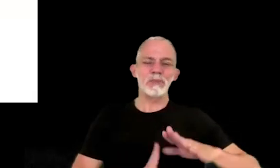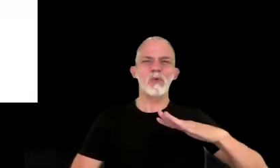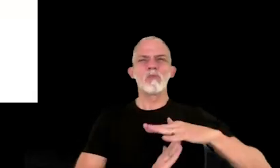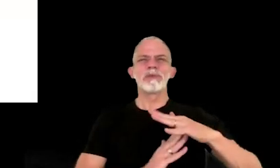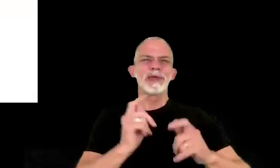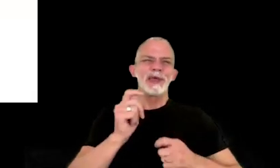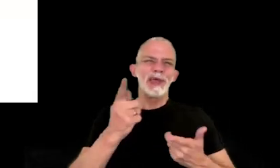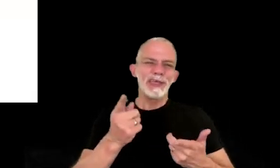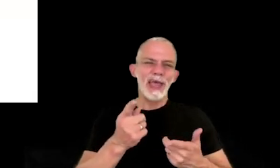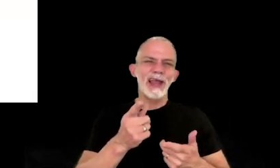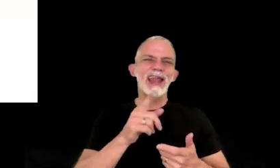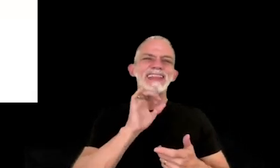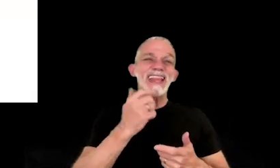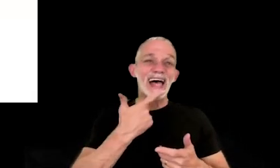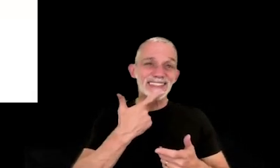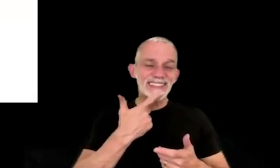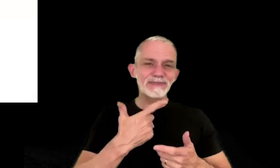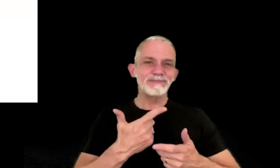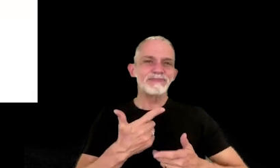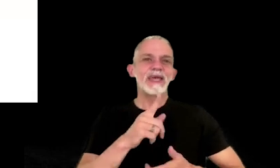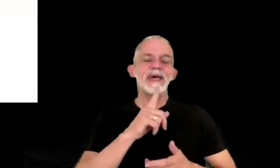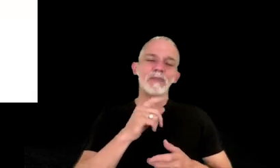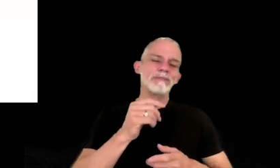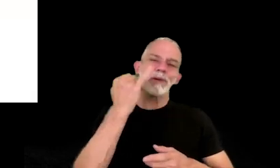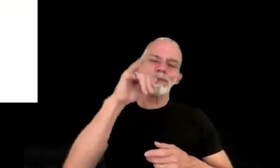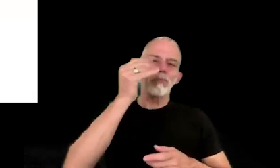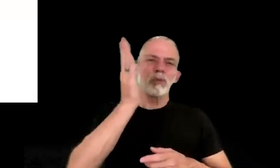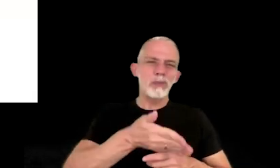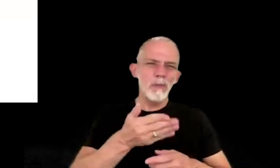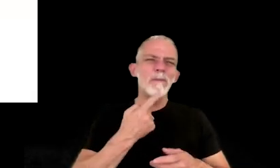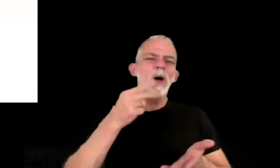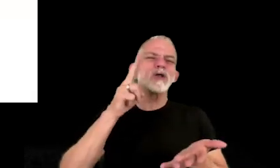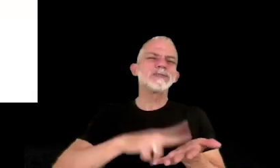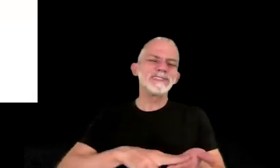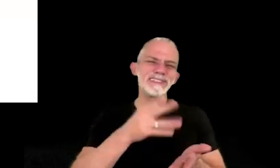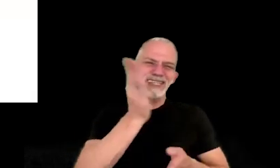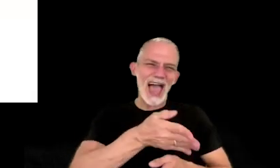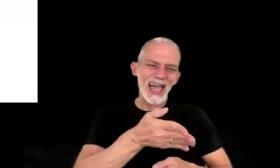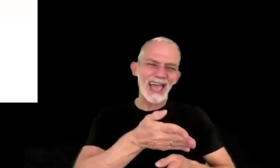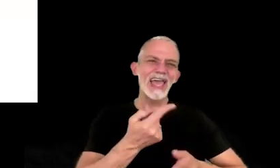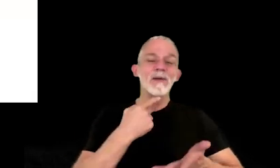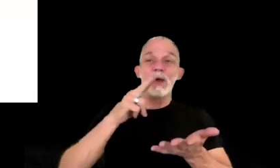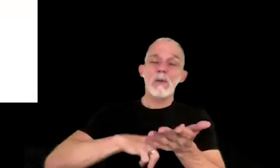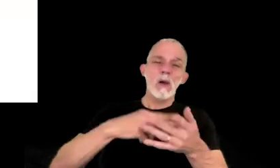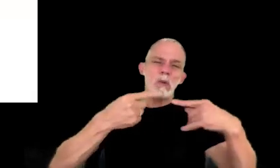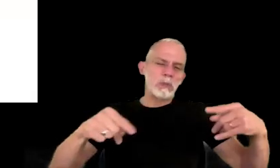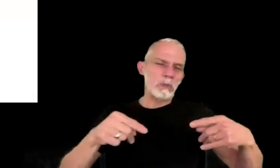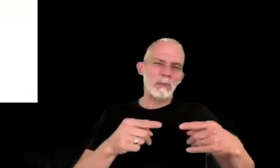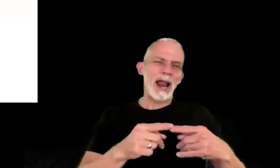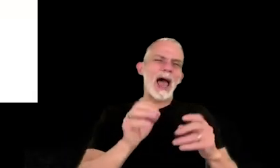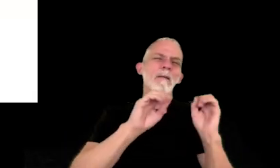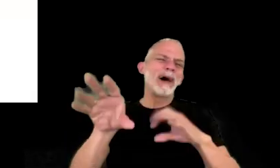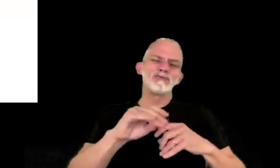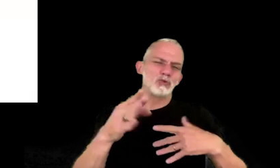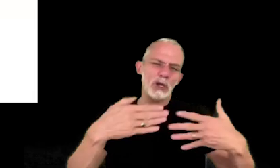ser la de la tasa, ¿está bien? La tasa ambiental de carácter local aplicable a tratamiento de algún tipo de residuo, por ejemplo.